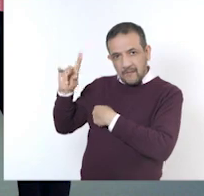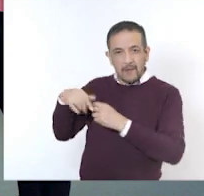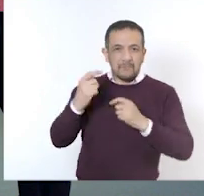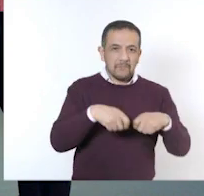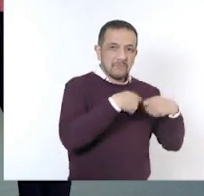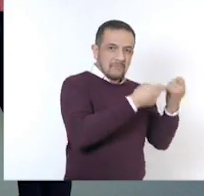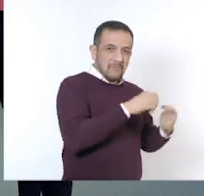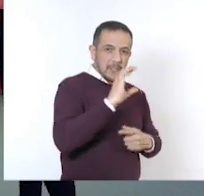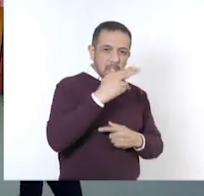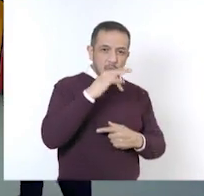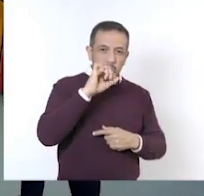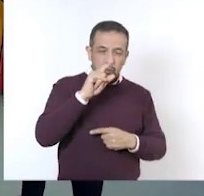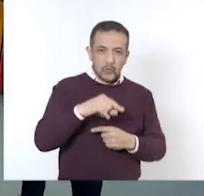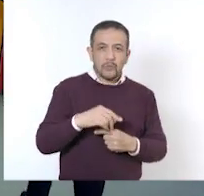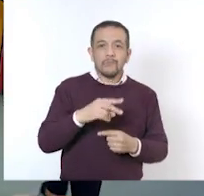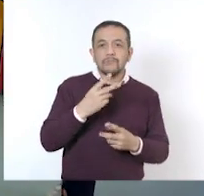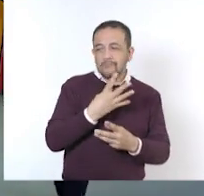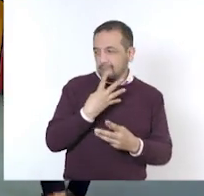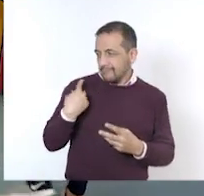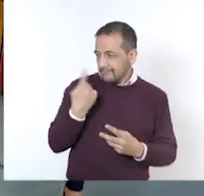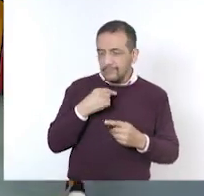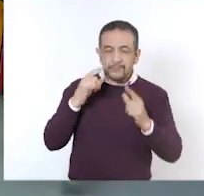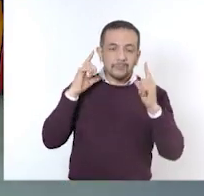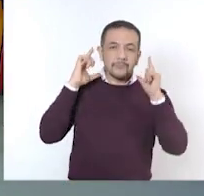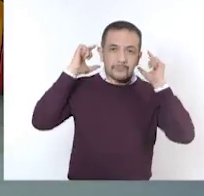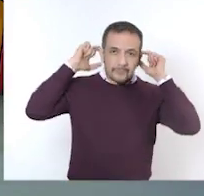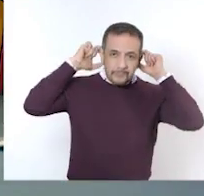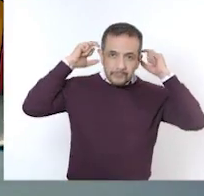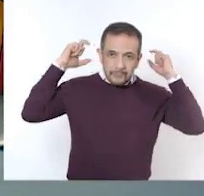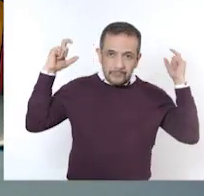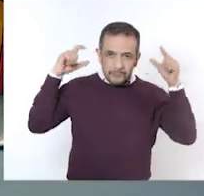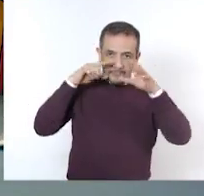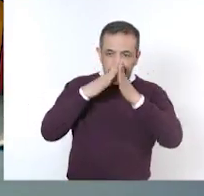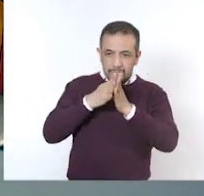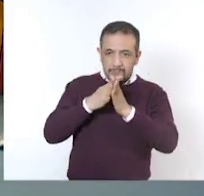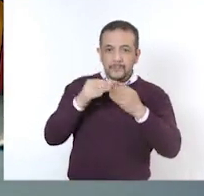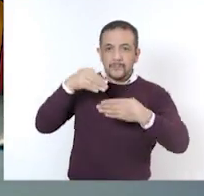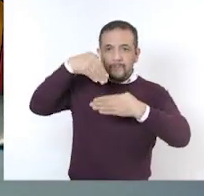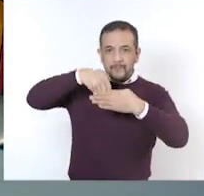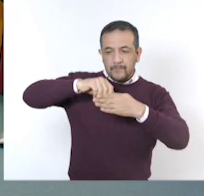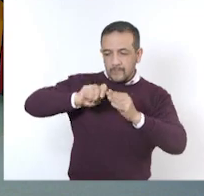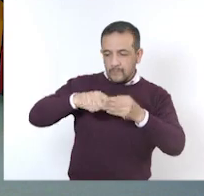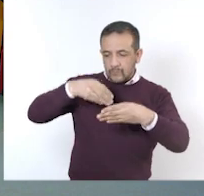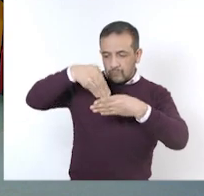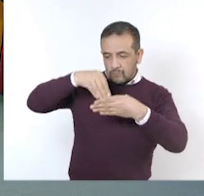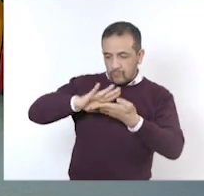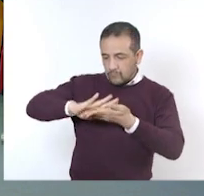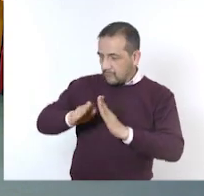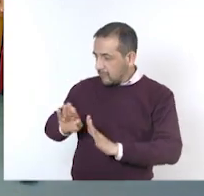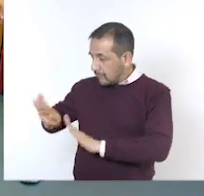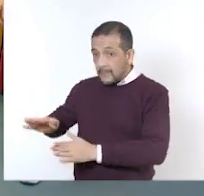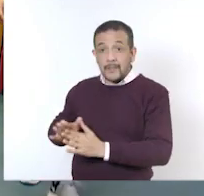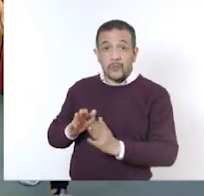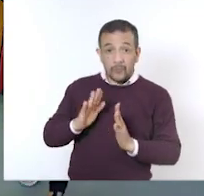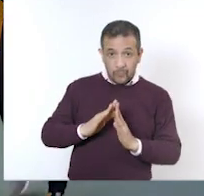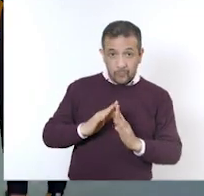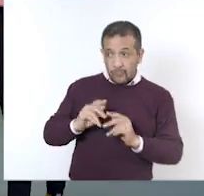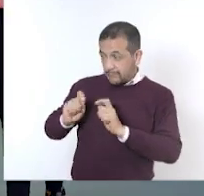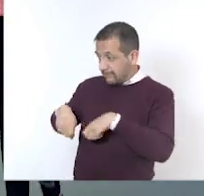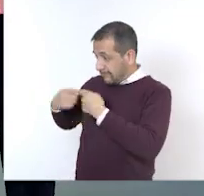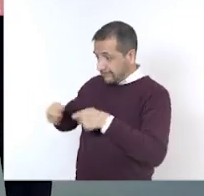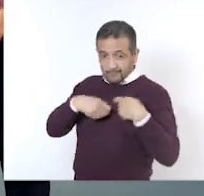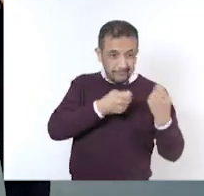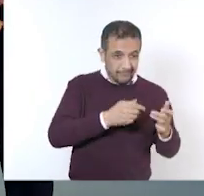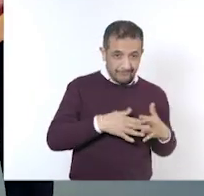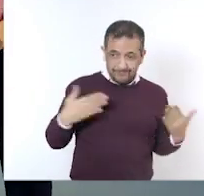maestro Chucho Puente. Vamos a quitarnos nuestro cubreboca, a guardarlo en la bolsita correspondiente y yo los dejo